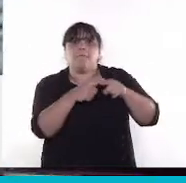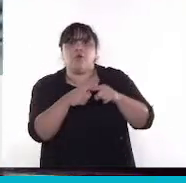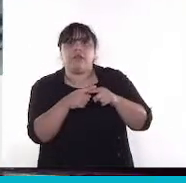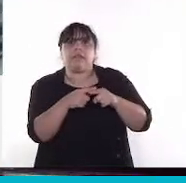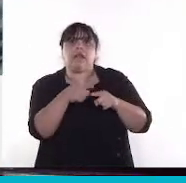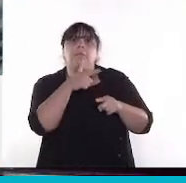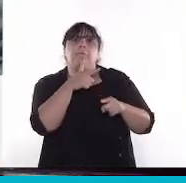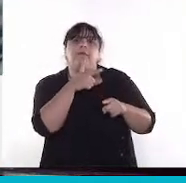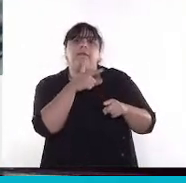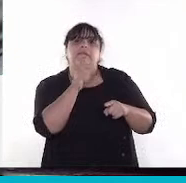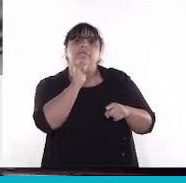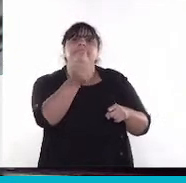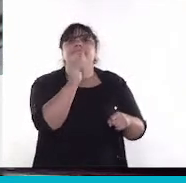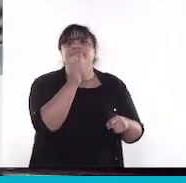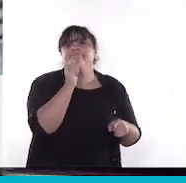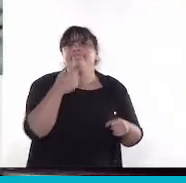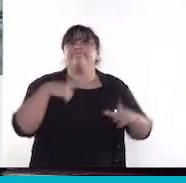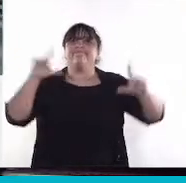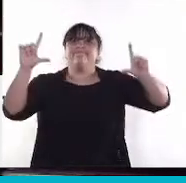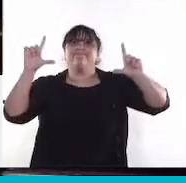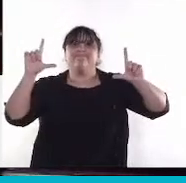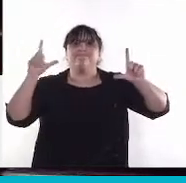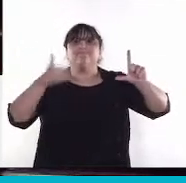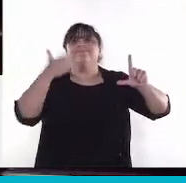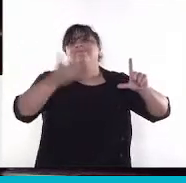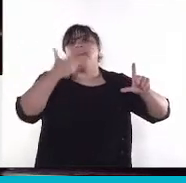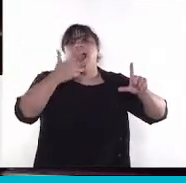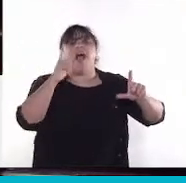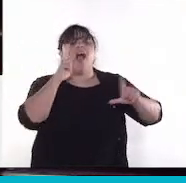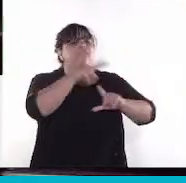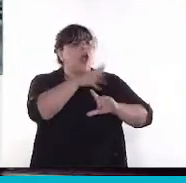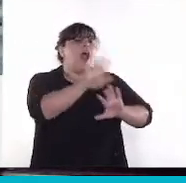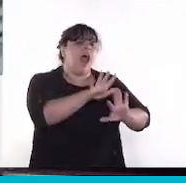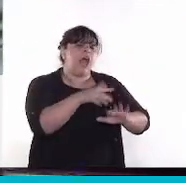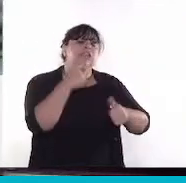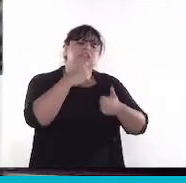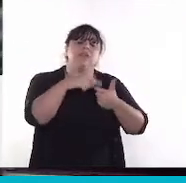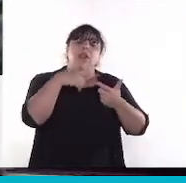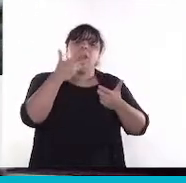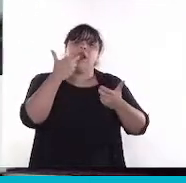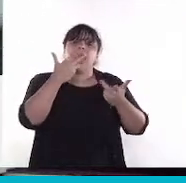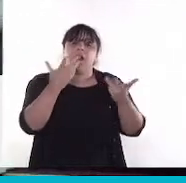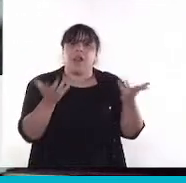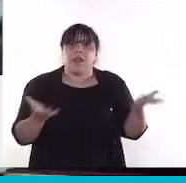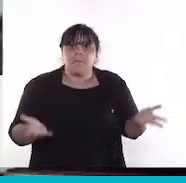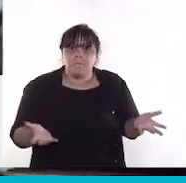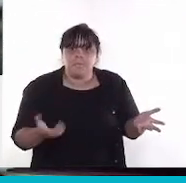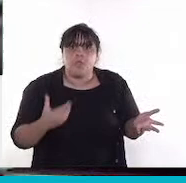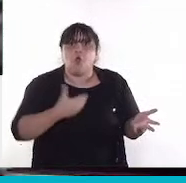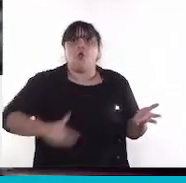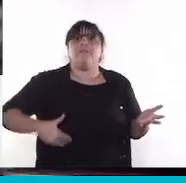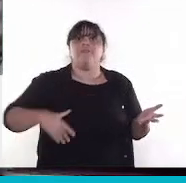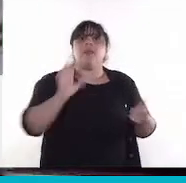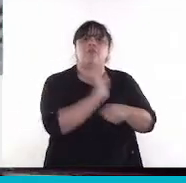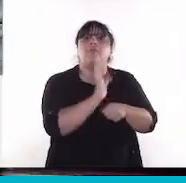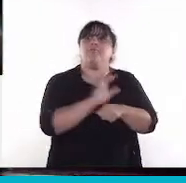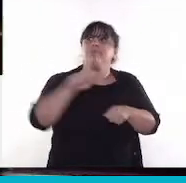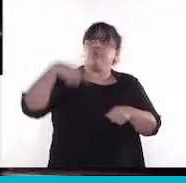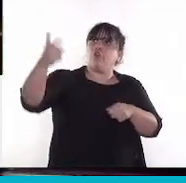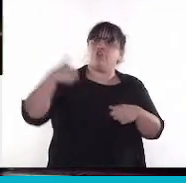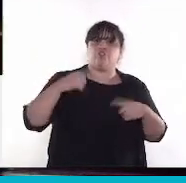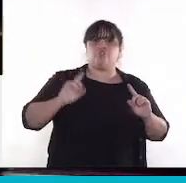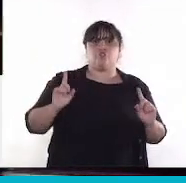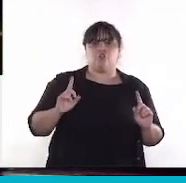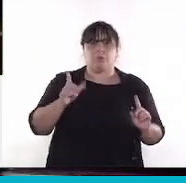cronistas, funcionarios que narran la realidad, funcionarios que hablan del gobierno en tercera persona